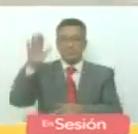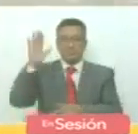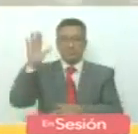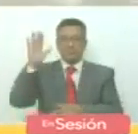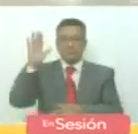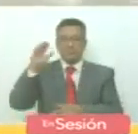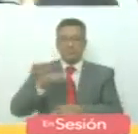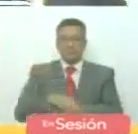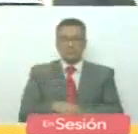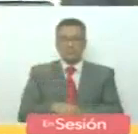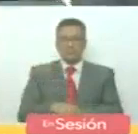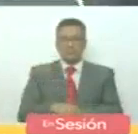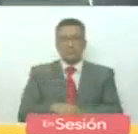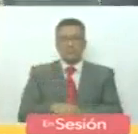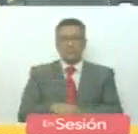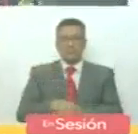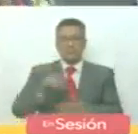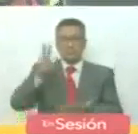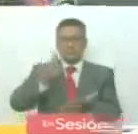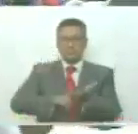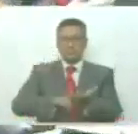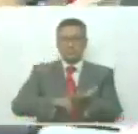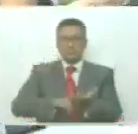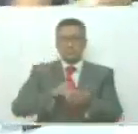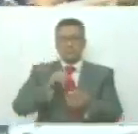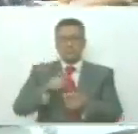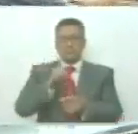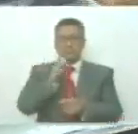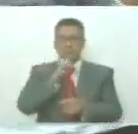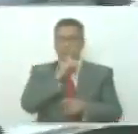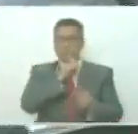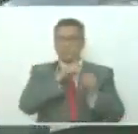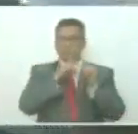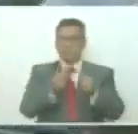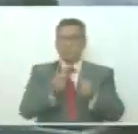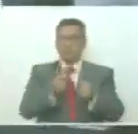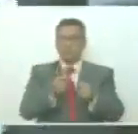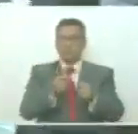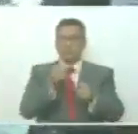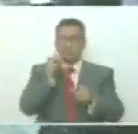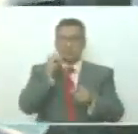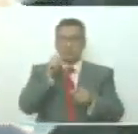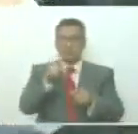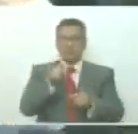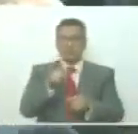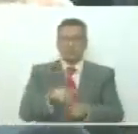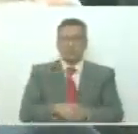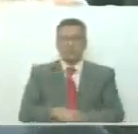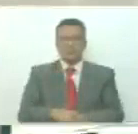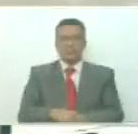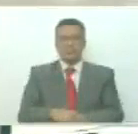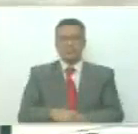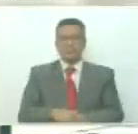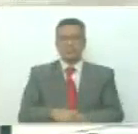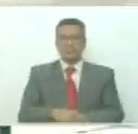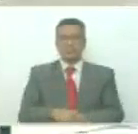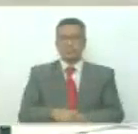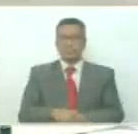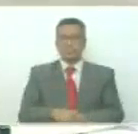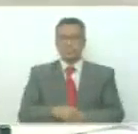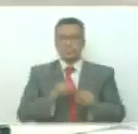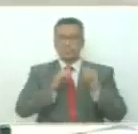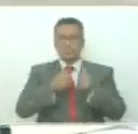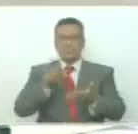costumbre. Queda aprobado el nombramiento del citado ciudadano. En consecuencia, se